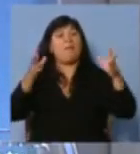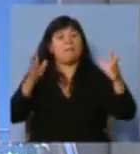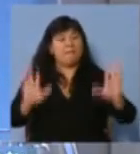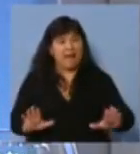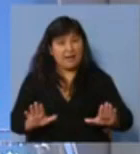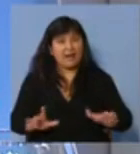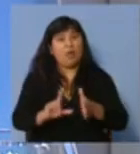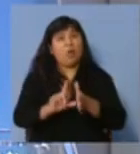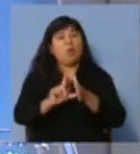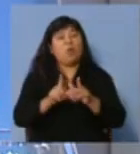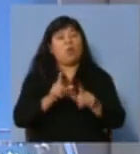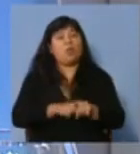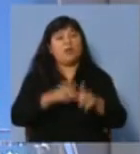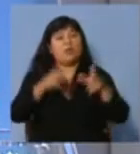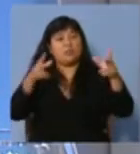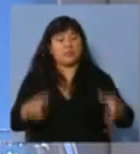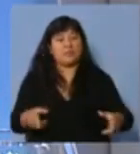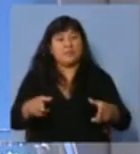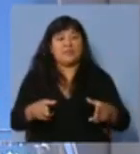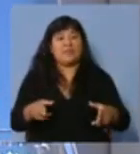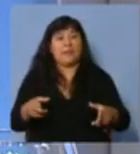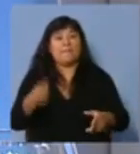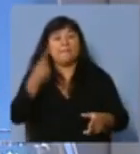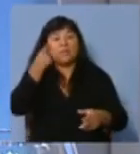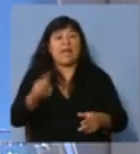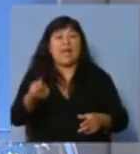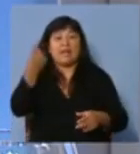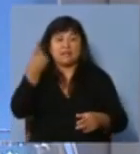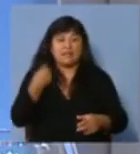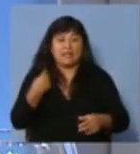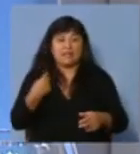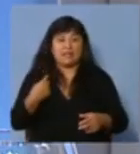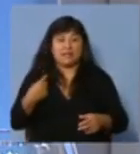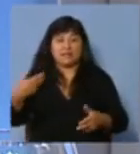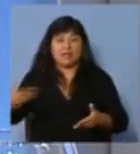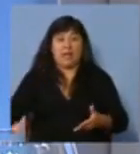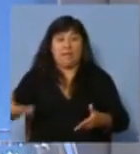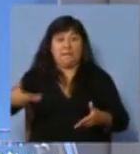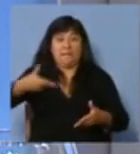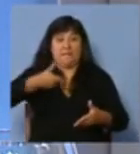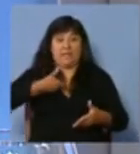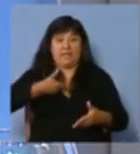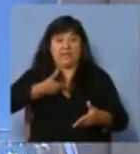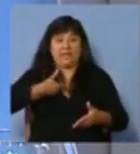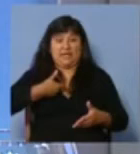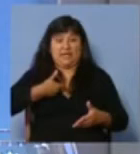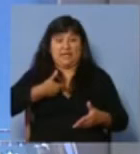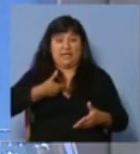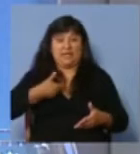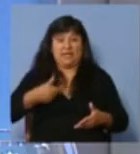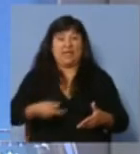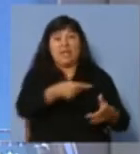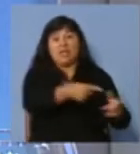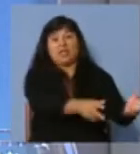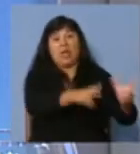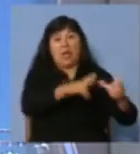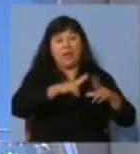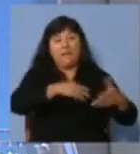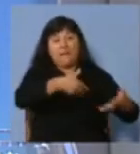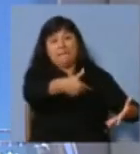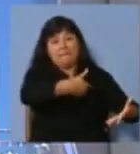ingresaron allí en el día del 2 pedido de nulidad de los de nosotros mismos por parte de los abogados de la familia cancha